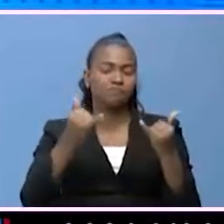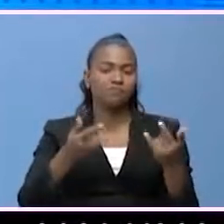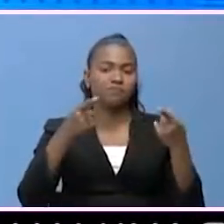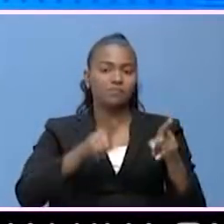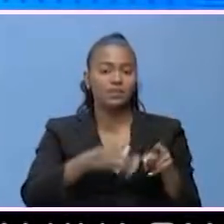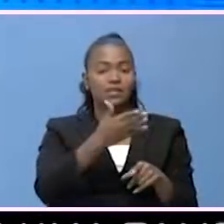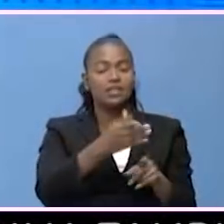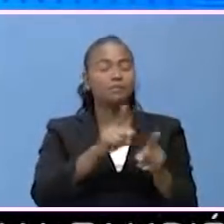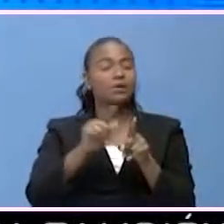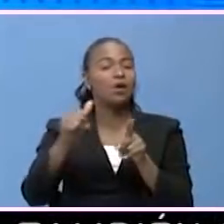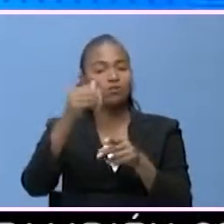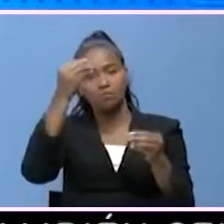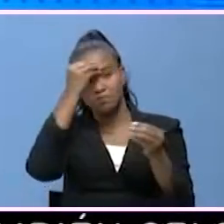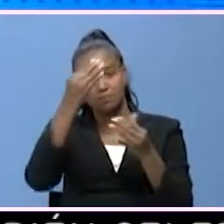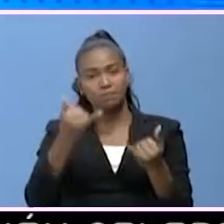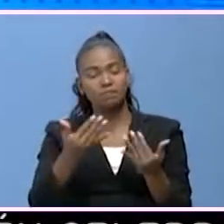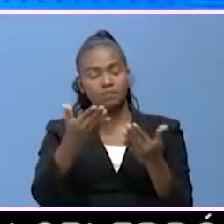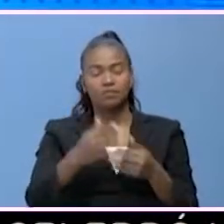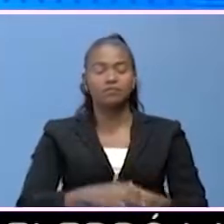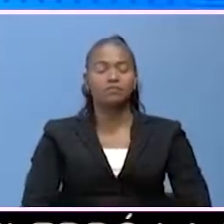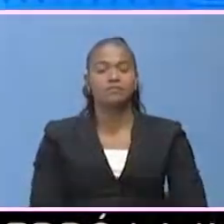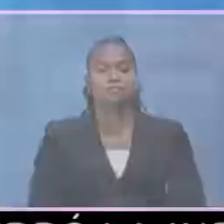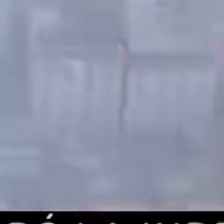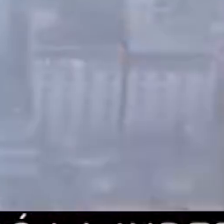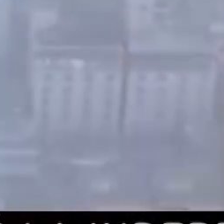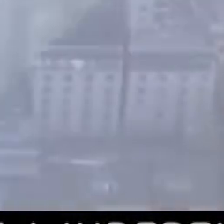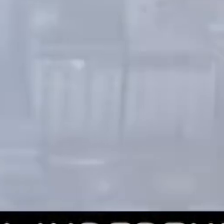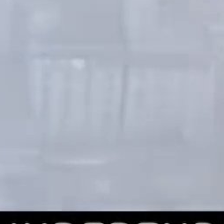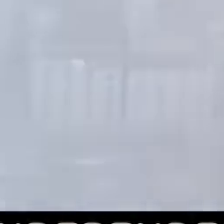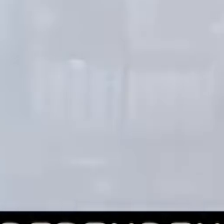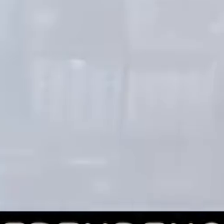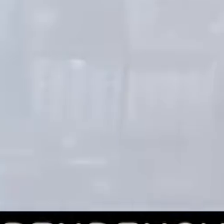esta y otras informaciones del mundo con Joel Suriel.